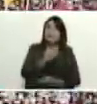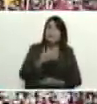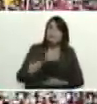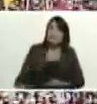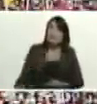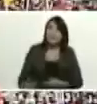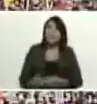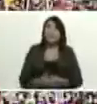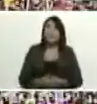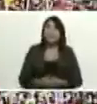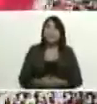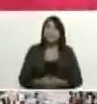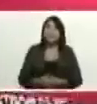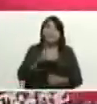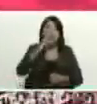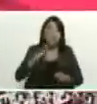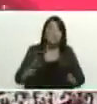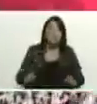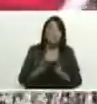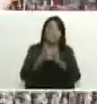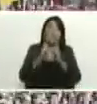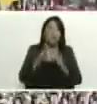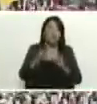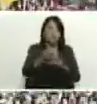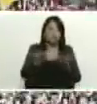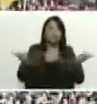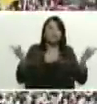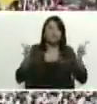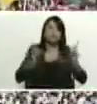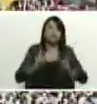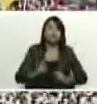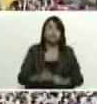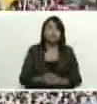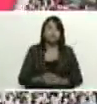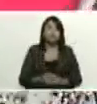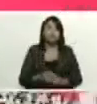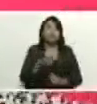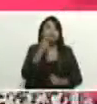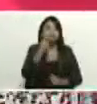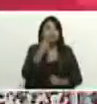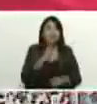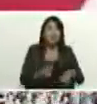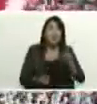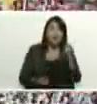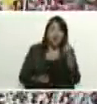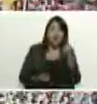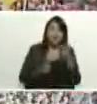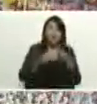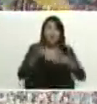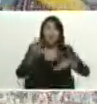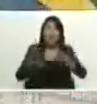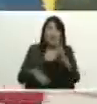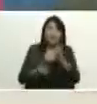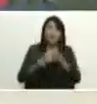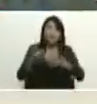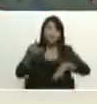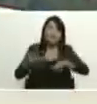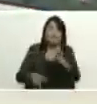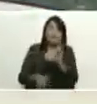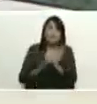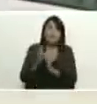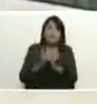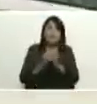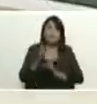hemos visto en la calle, estos compañeros. Vimos ese 11, 12, 13 de abril las lágrimas, el